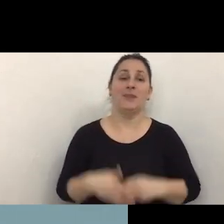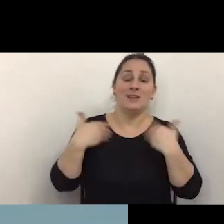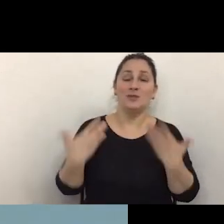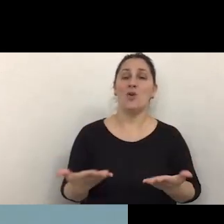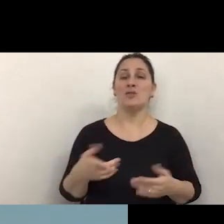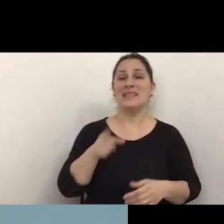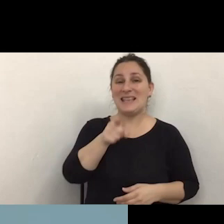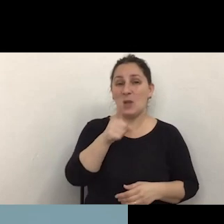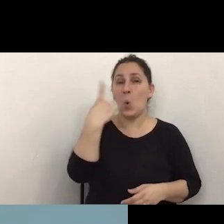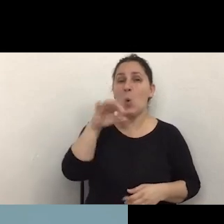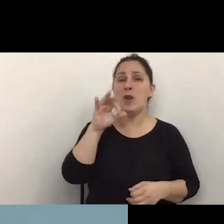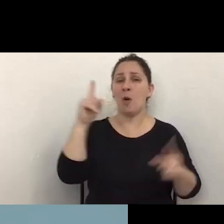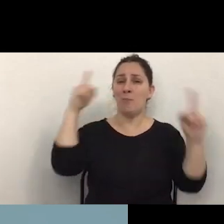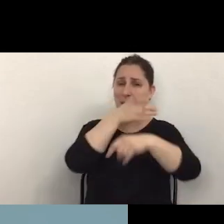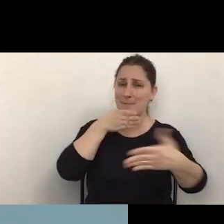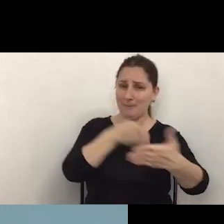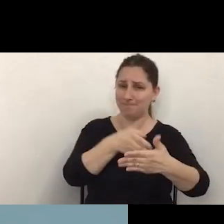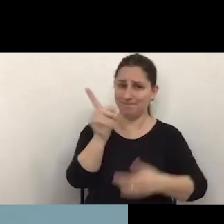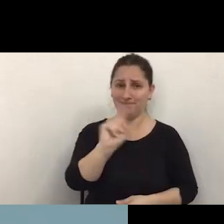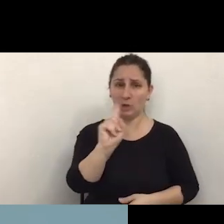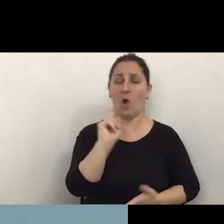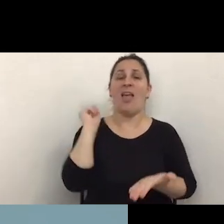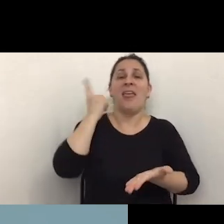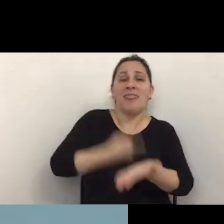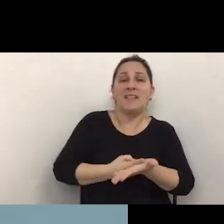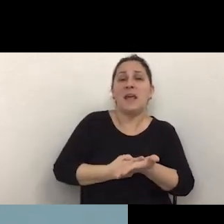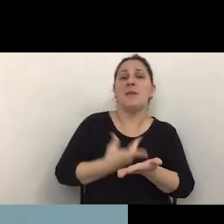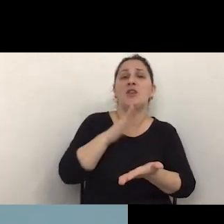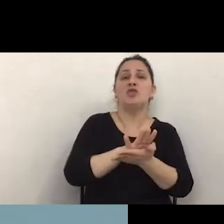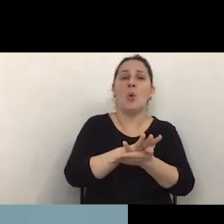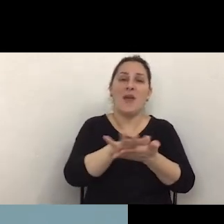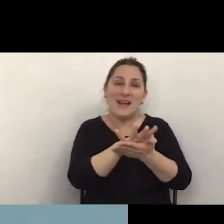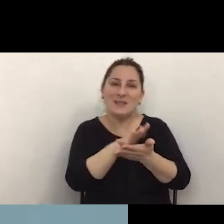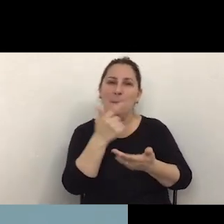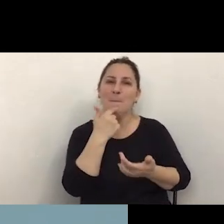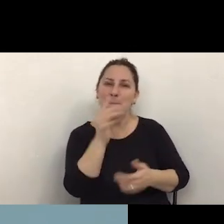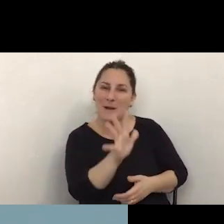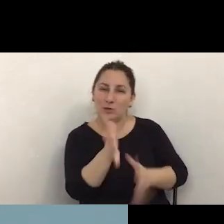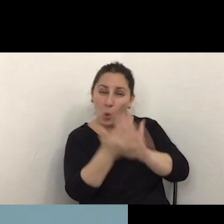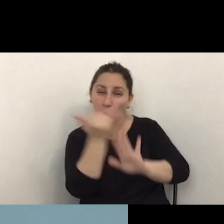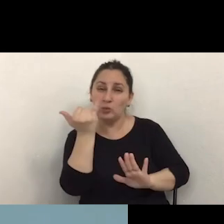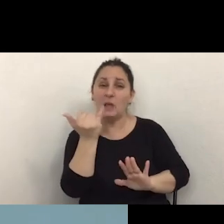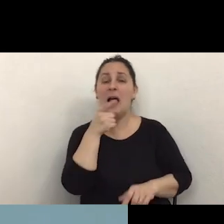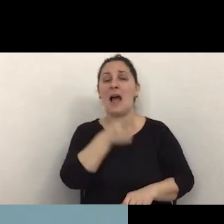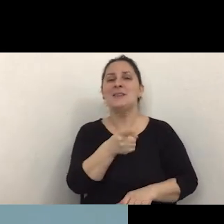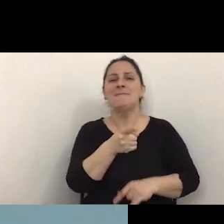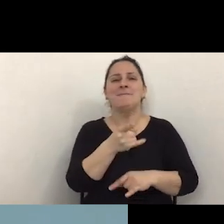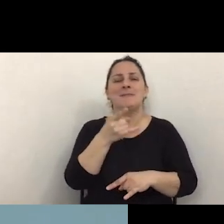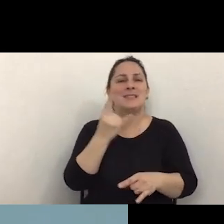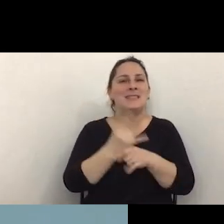el único inconveniente. Lo que pasa es que la determinación sobre base presunta siempre estuvo de alguna